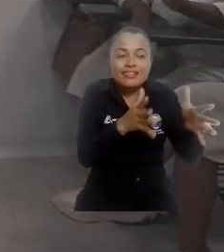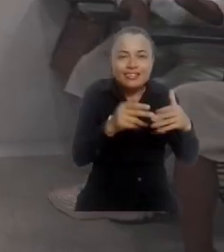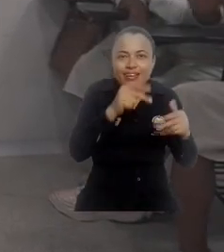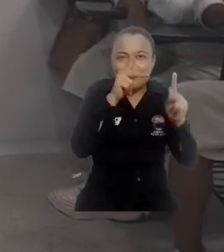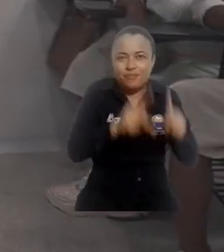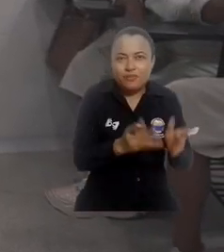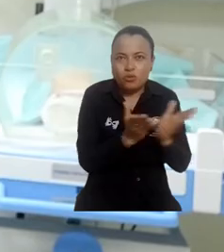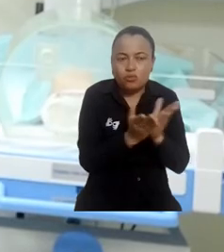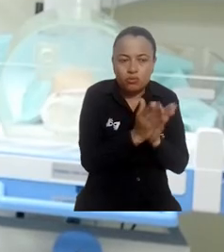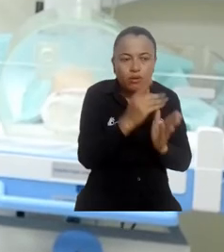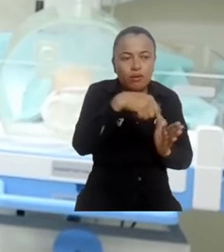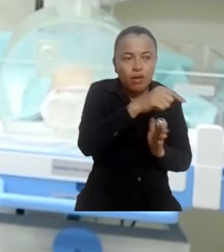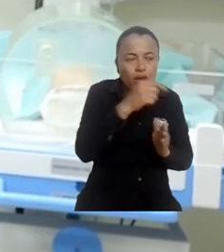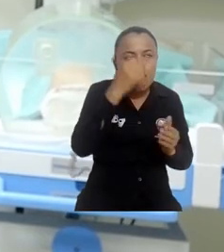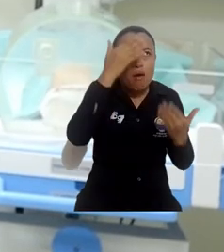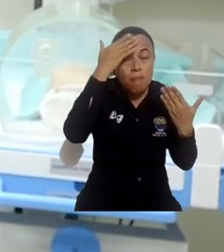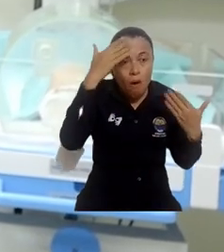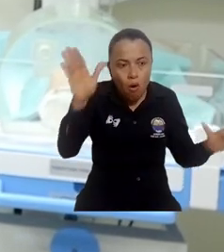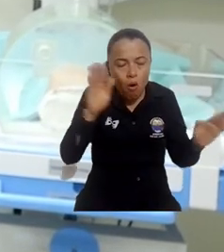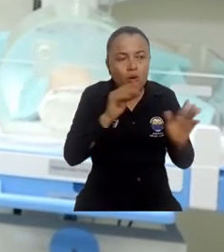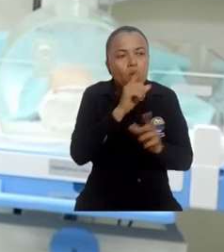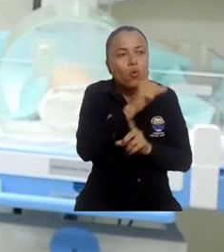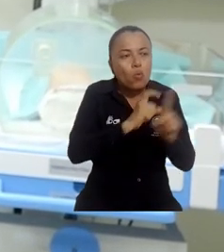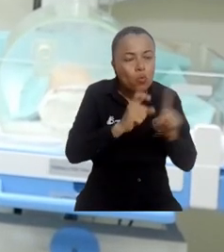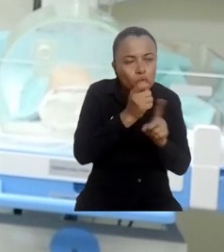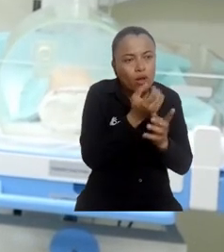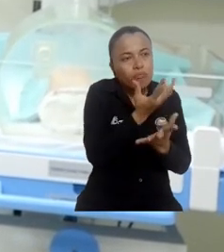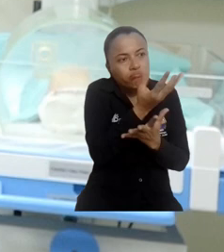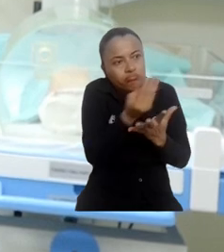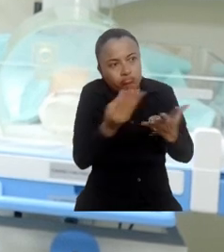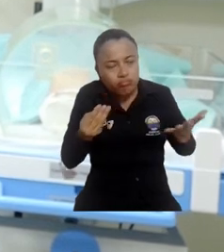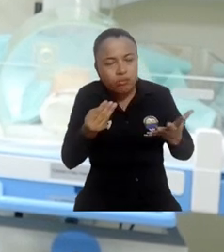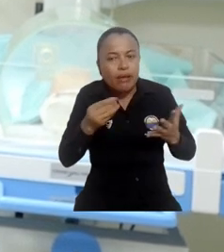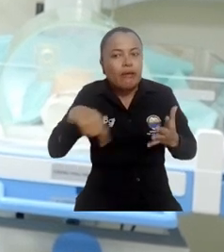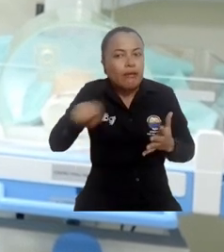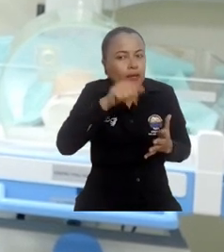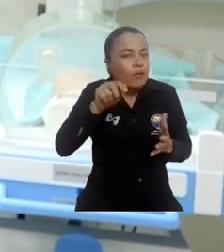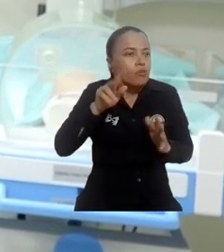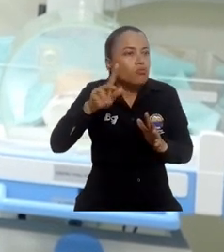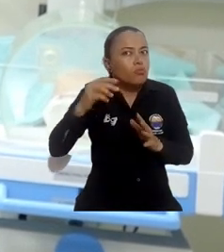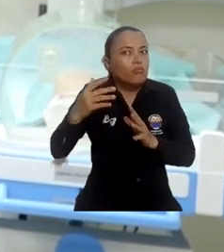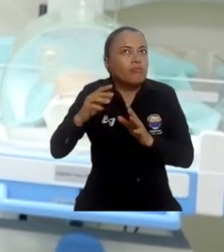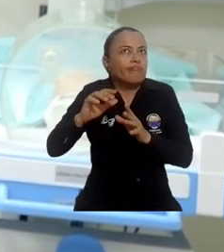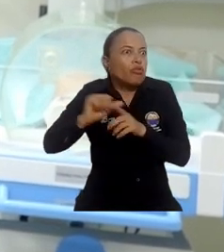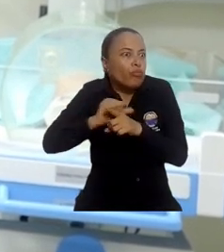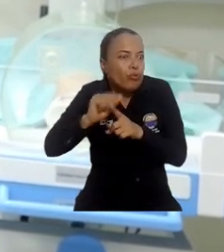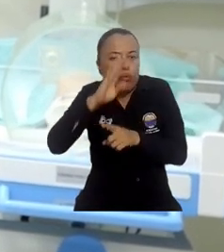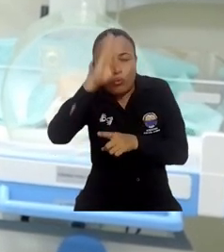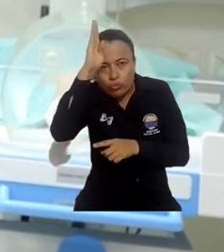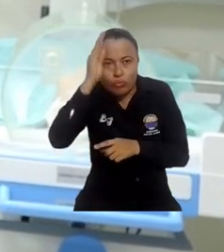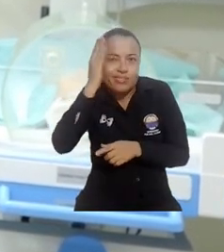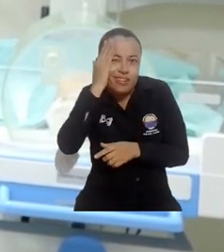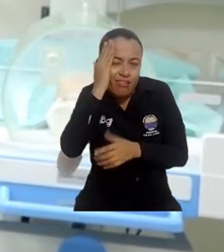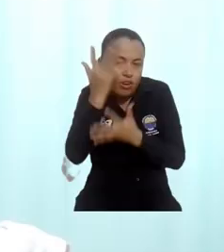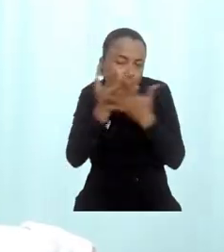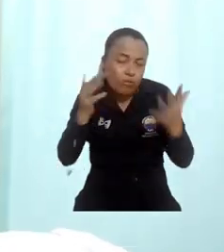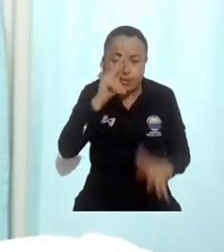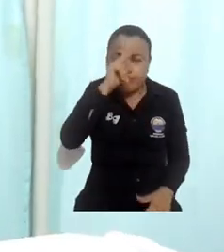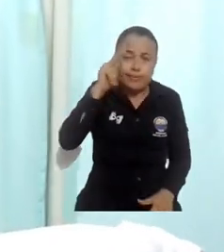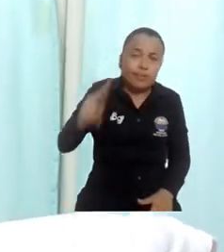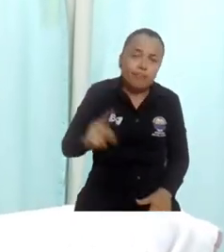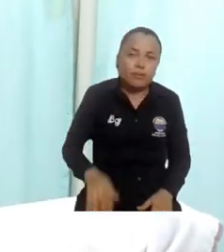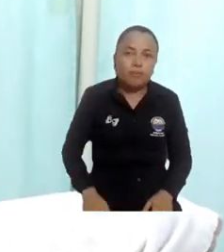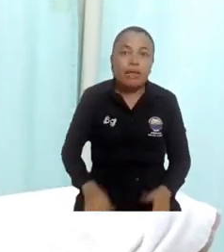manera, esa visión intercultural para que puedan haber ese respeto por las otras prácticas, por los otros saberes.